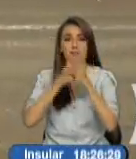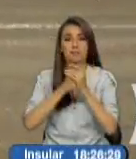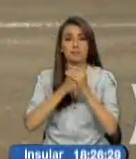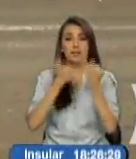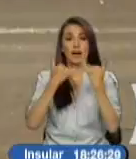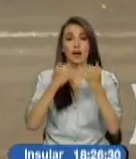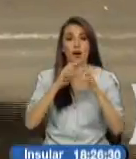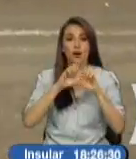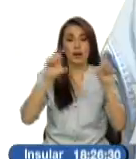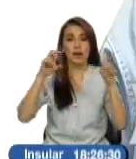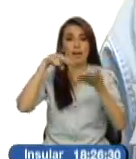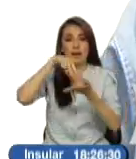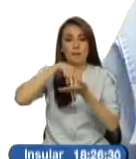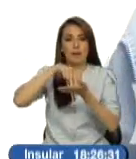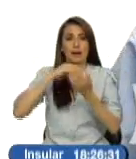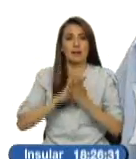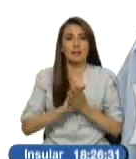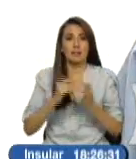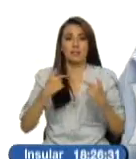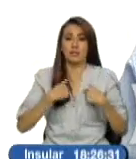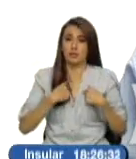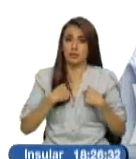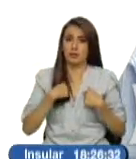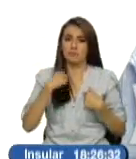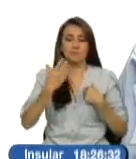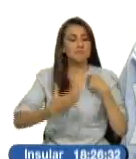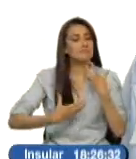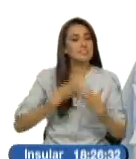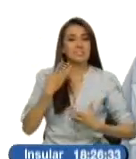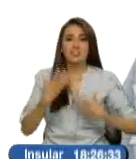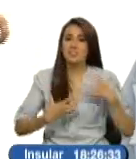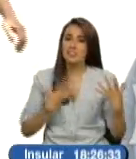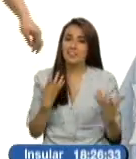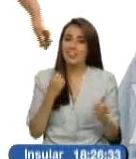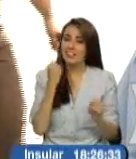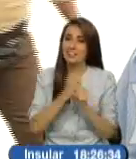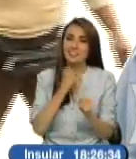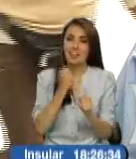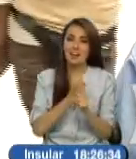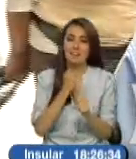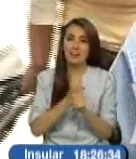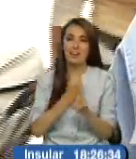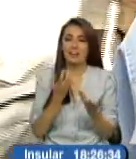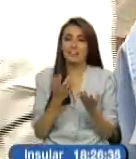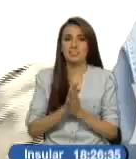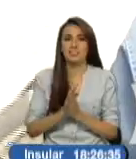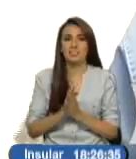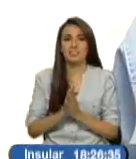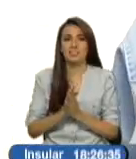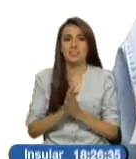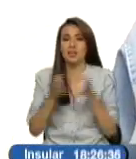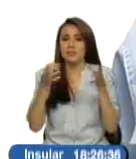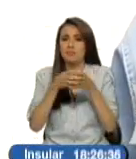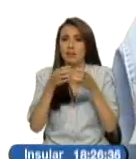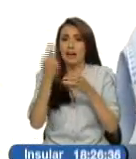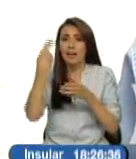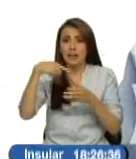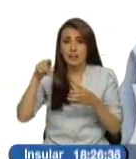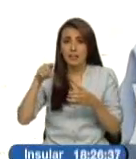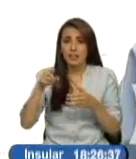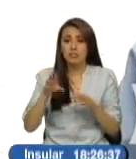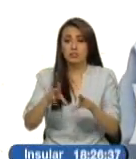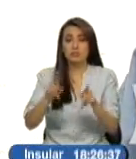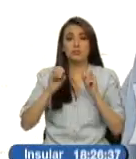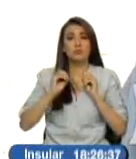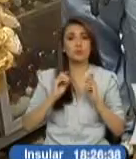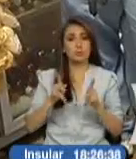estaciones del trolebús. Me siento muy contenta de trabajar para el consorcio, porque eso nos ha dado una oportunidad